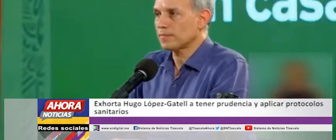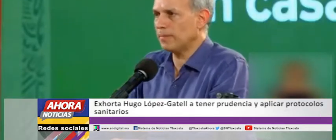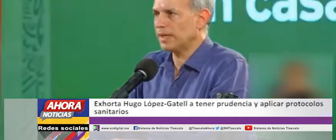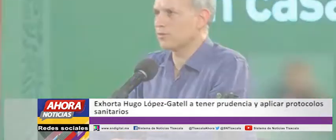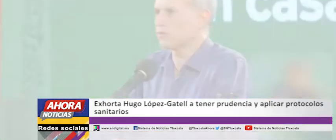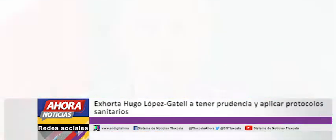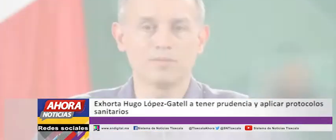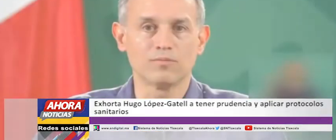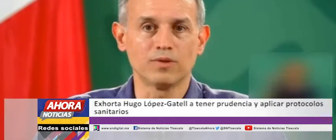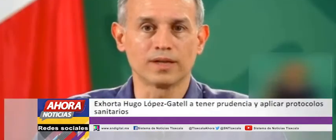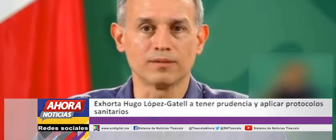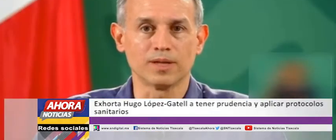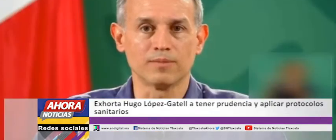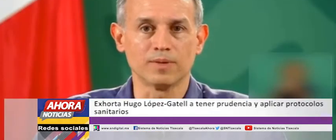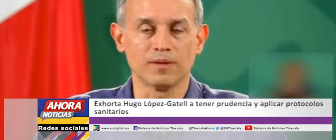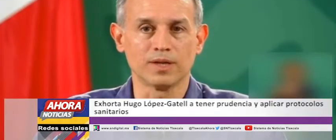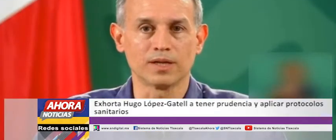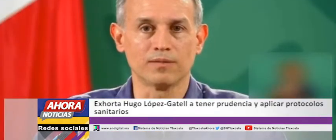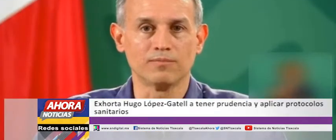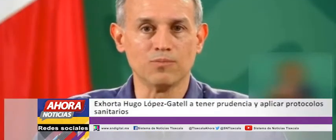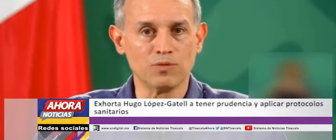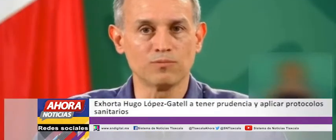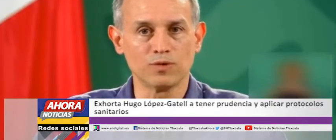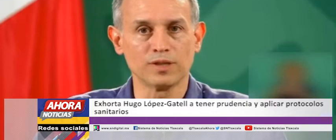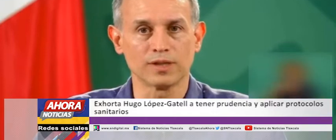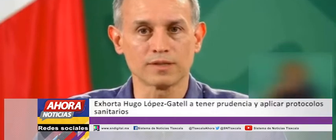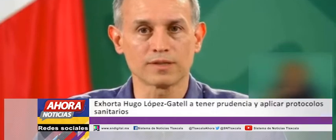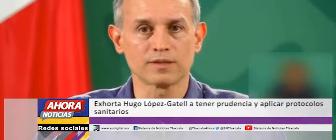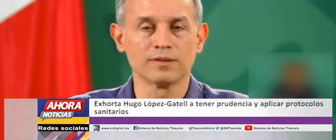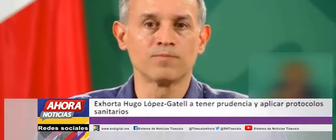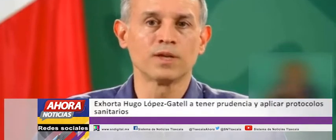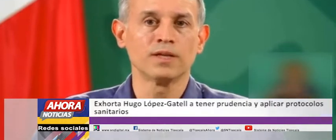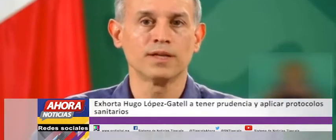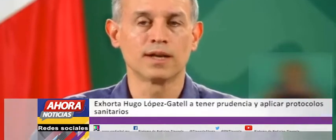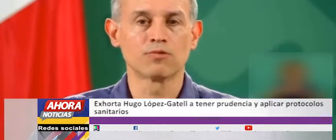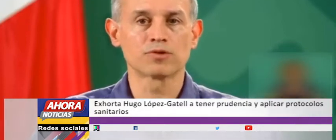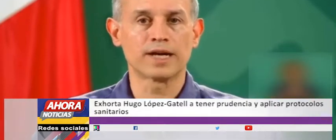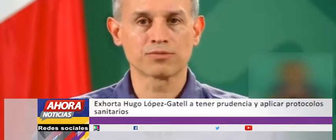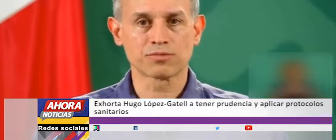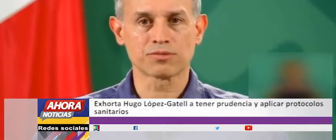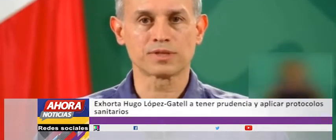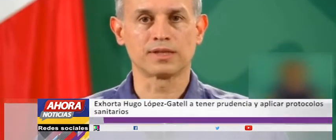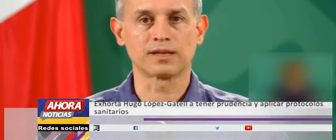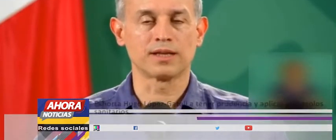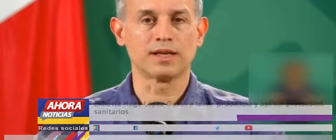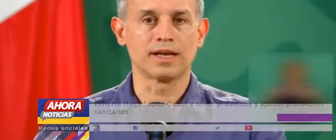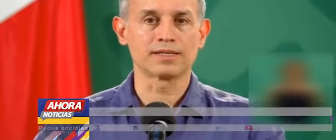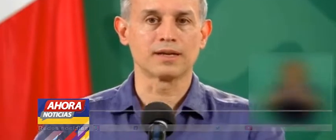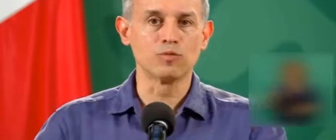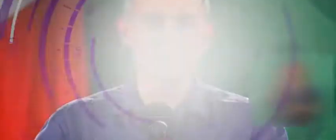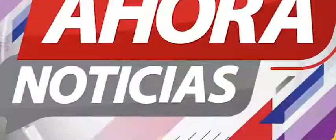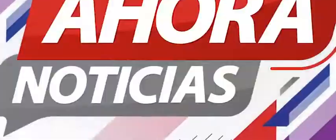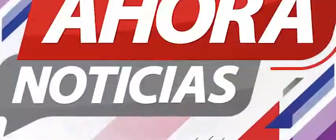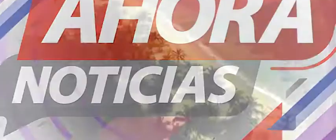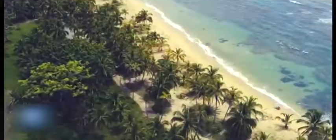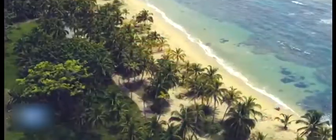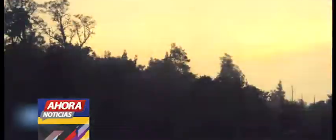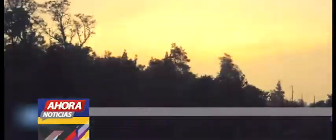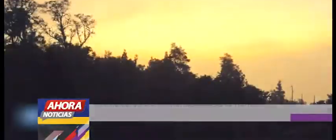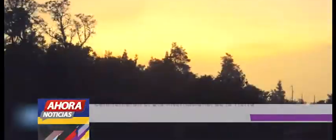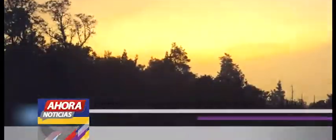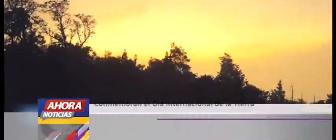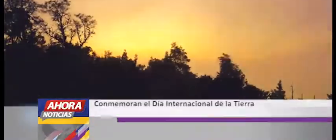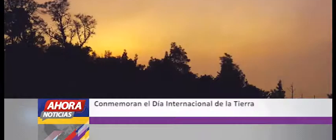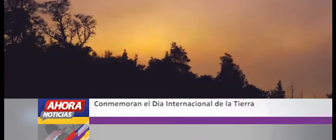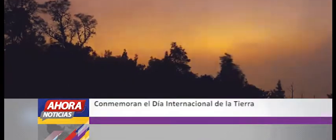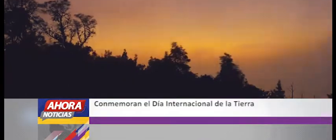son responsables de reducir la movilidad y de cerrar las actividades que pudieran incrementar los casos de coronavirus. El